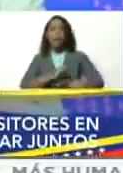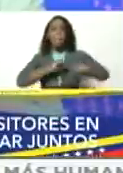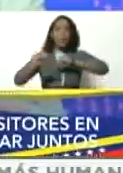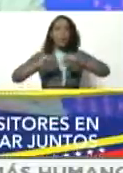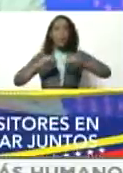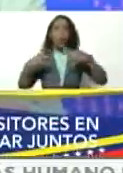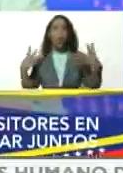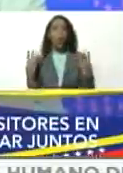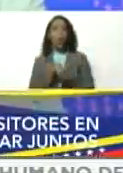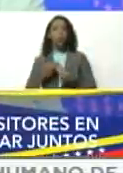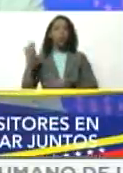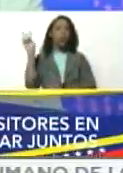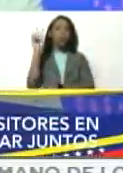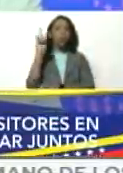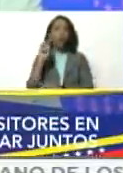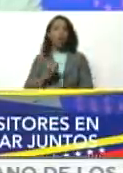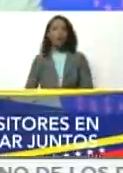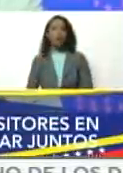Movimiento Juntos por Venezuela.